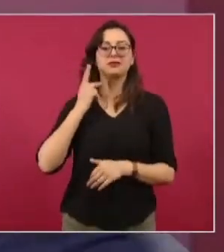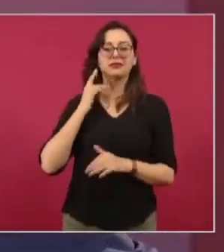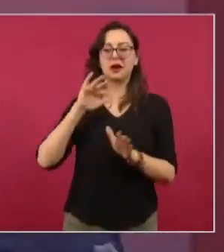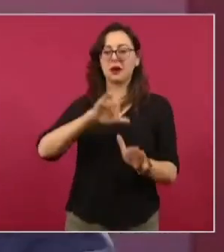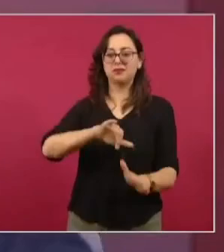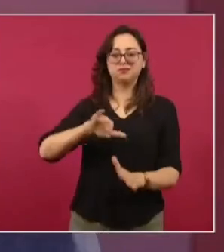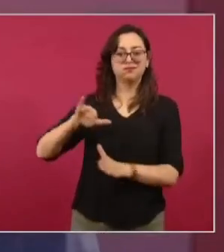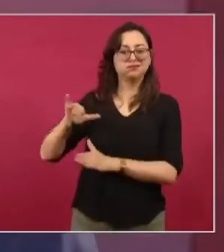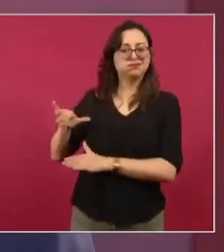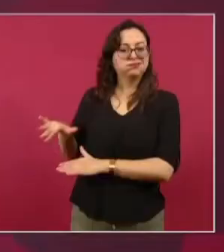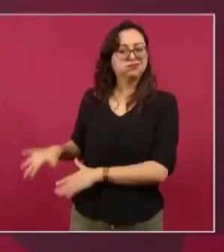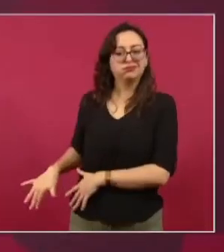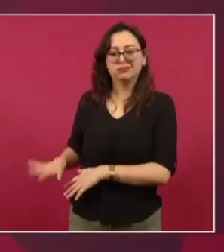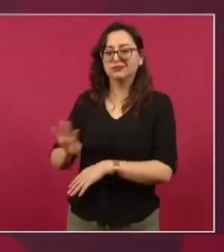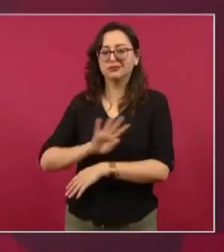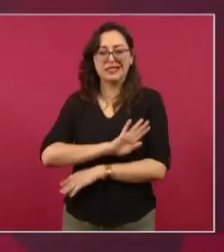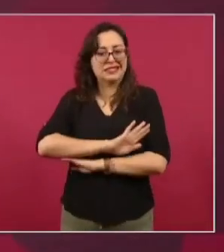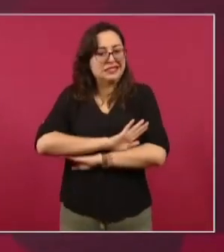en nada